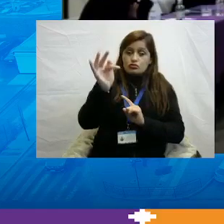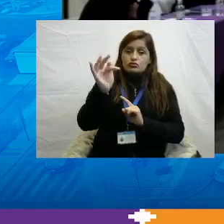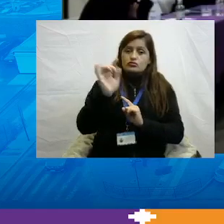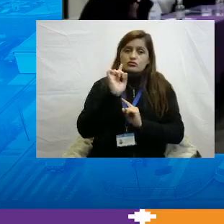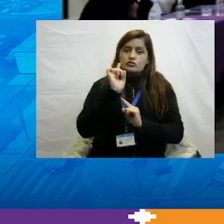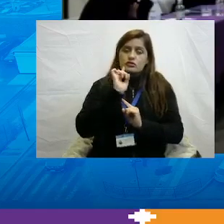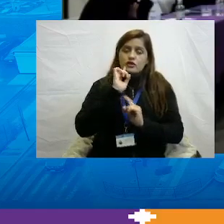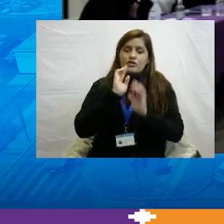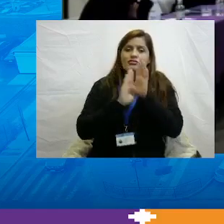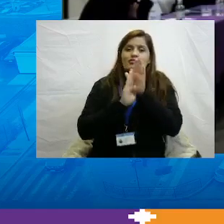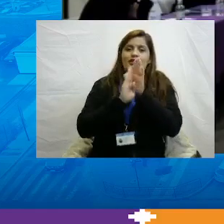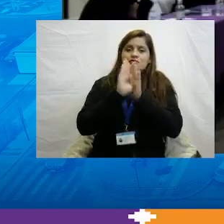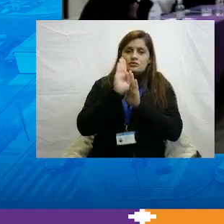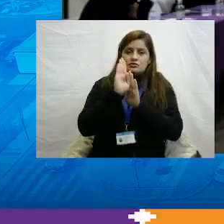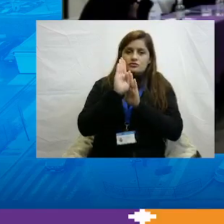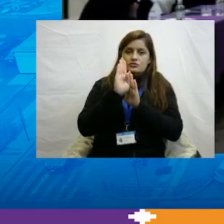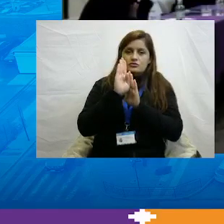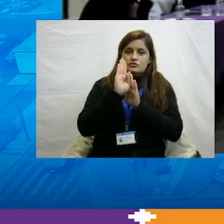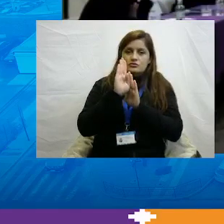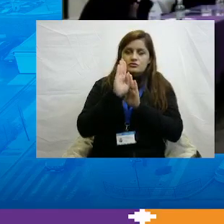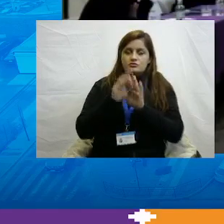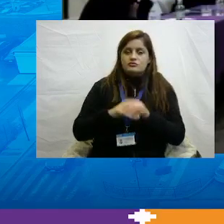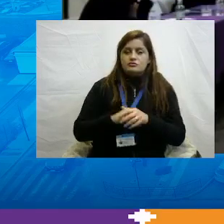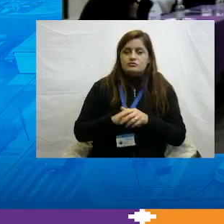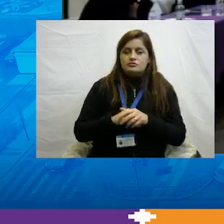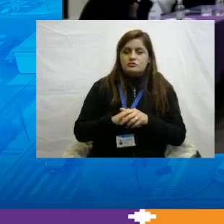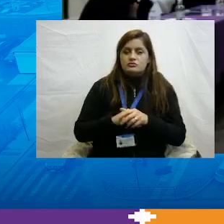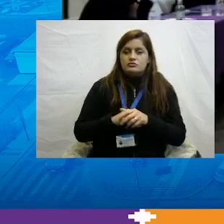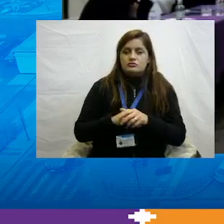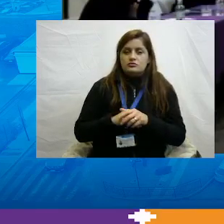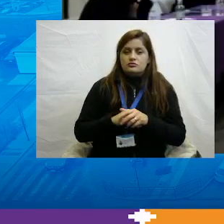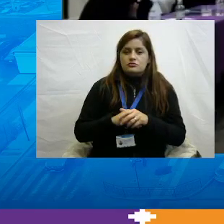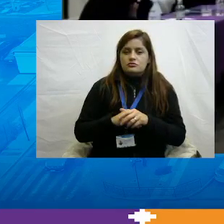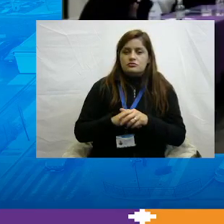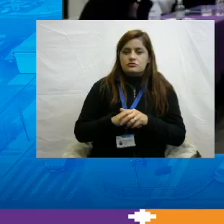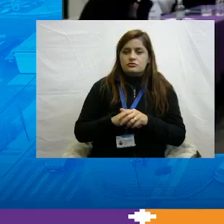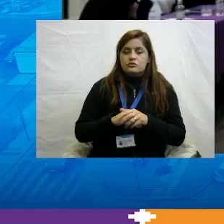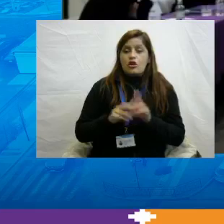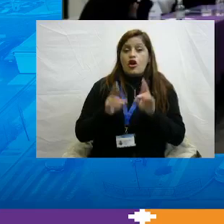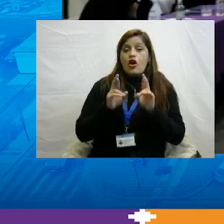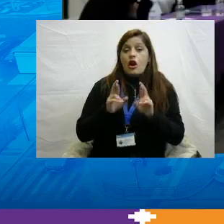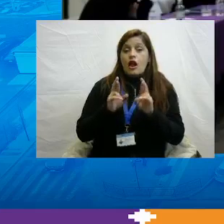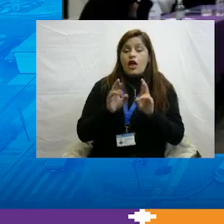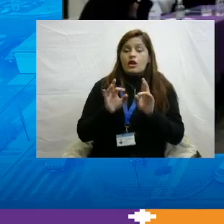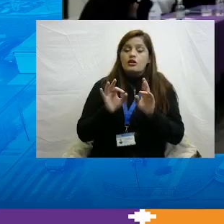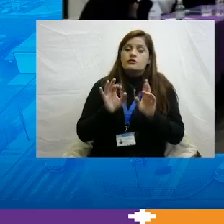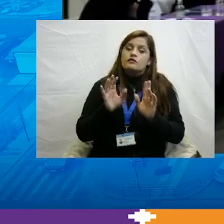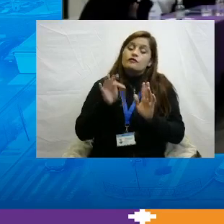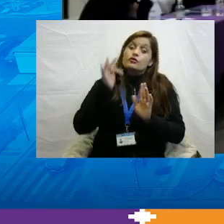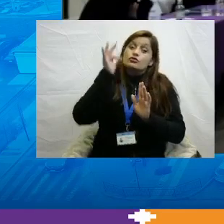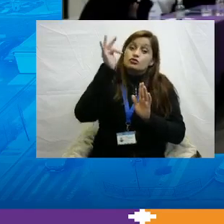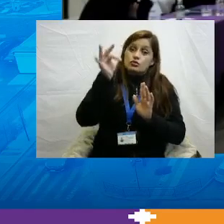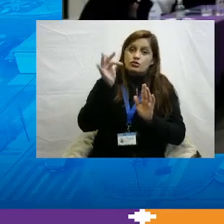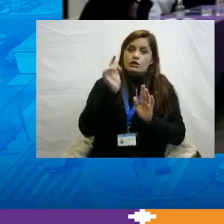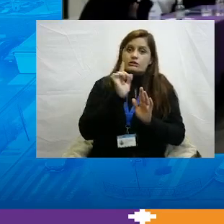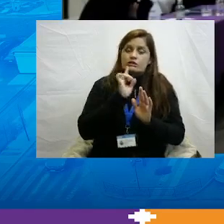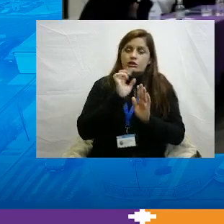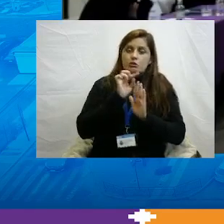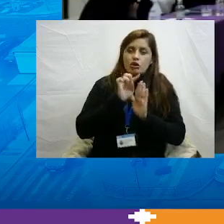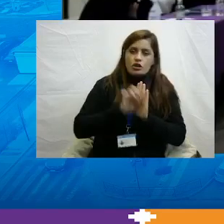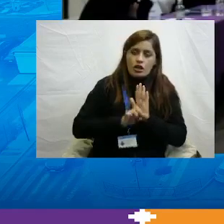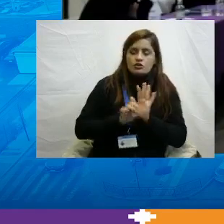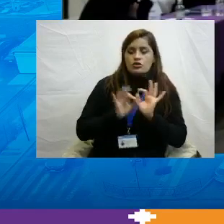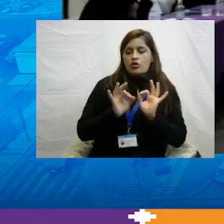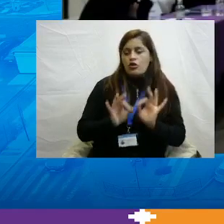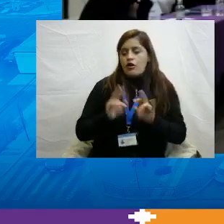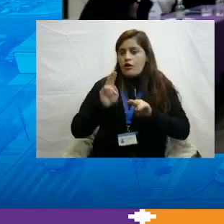la comunidad. De todas formas, la idea justamente es que todo tipo de proyectos que se puedan, ya sea postular